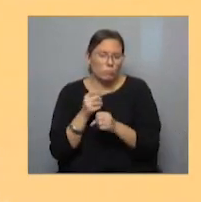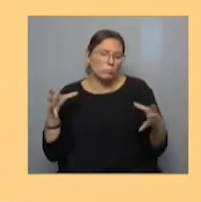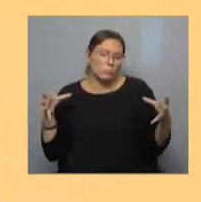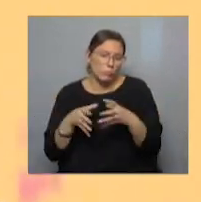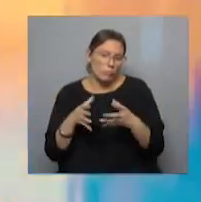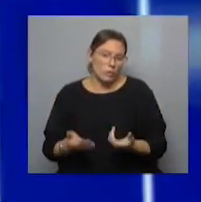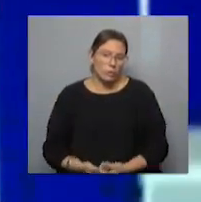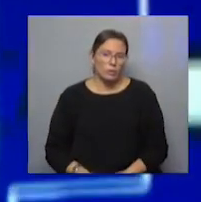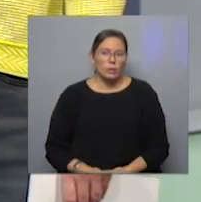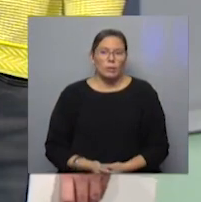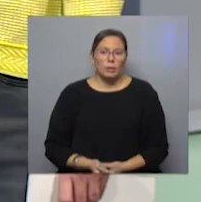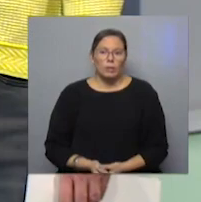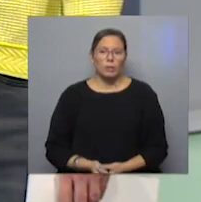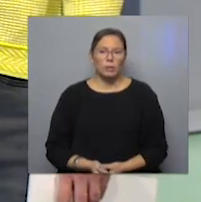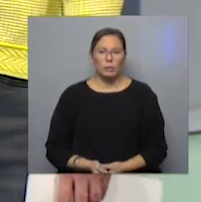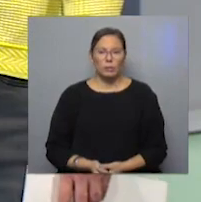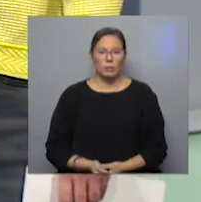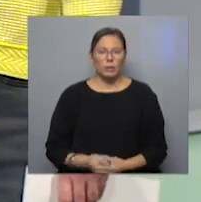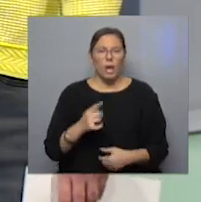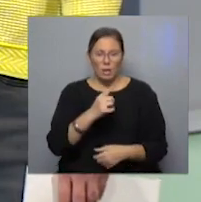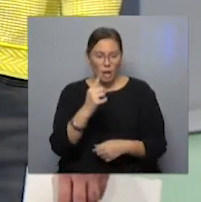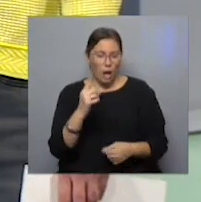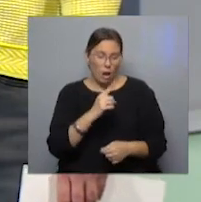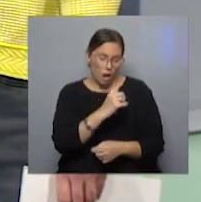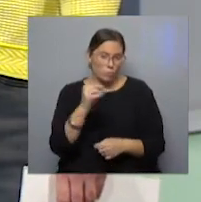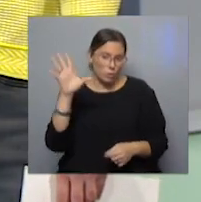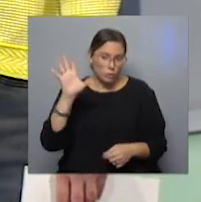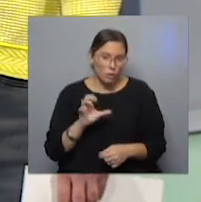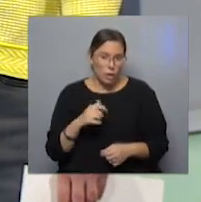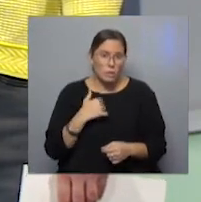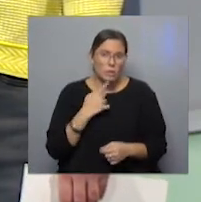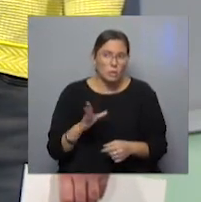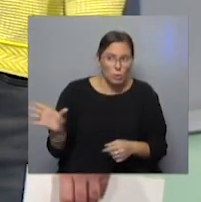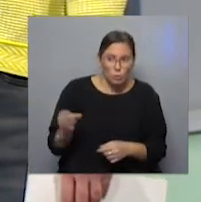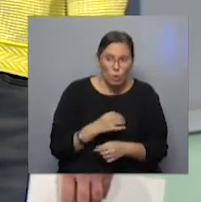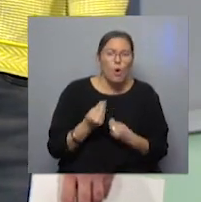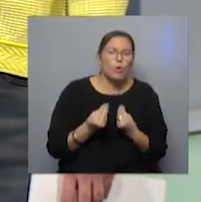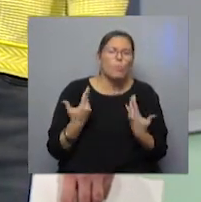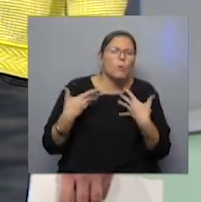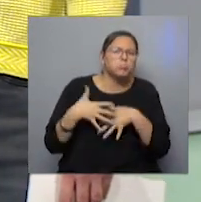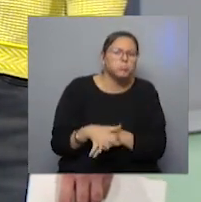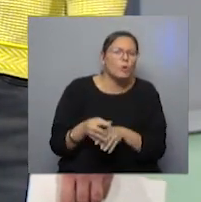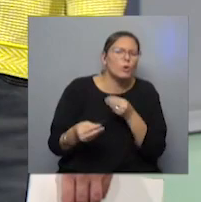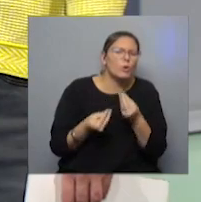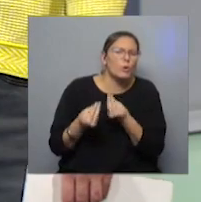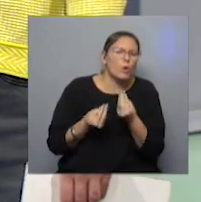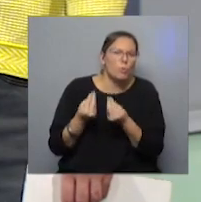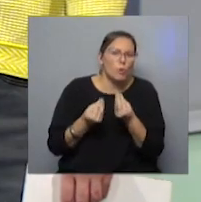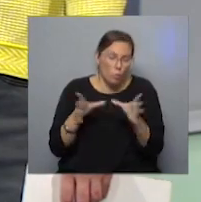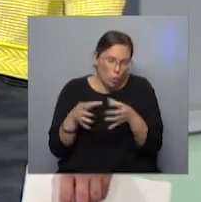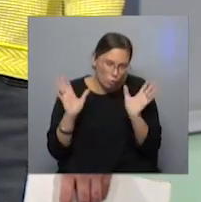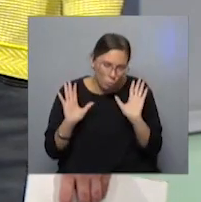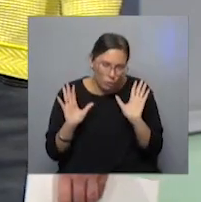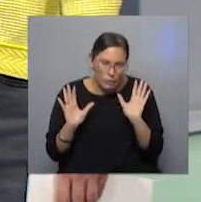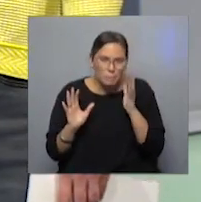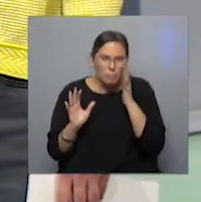¿no? Y ahí, en todo, cada uno trae, ¿todo entra? como hay un, hay, digo, en, de como grupo, ¿no? Pero